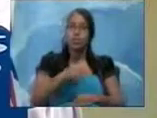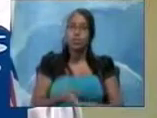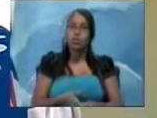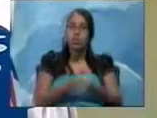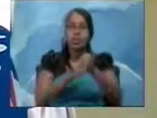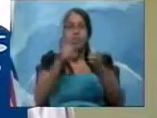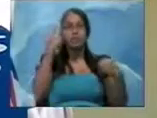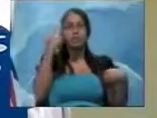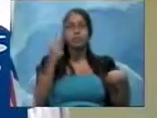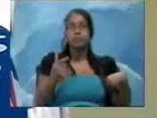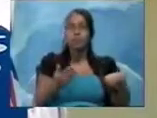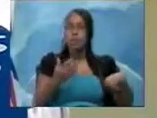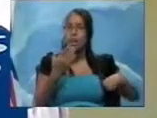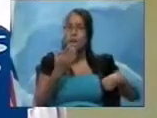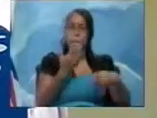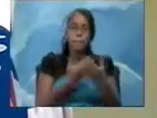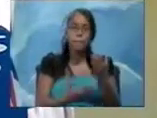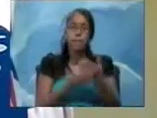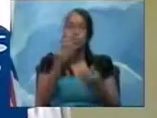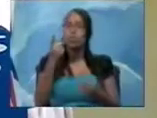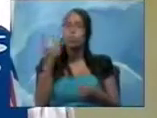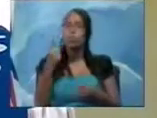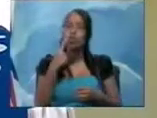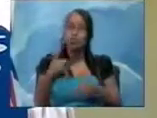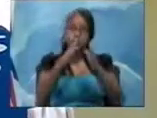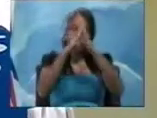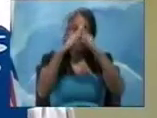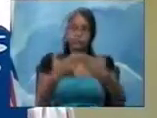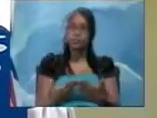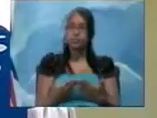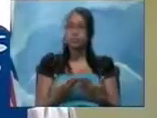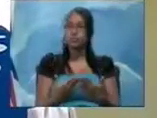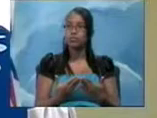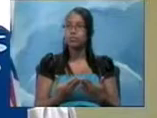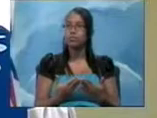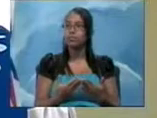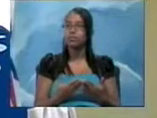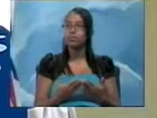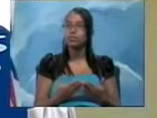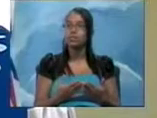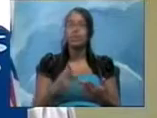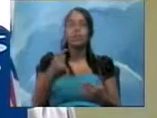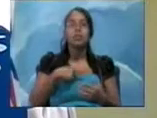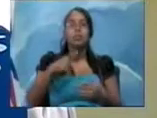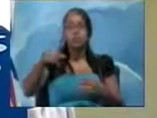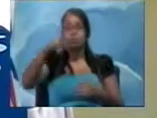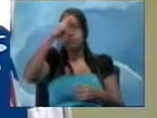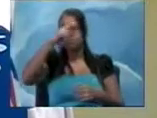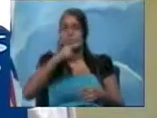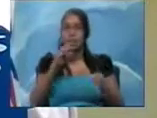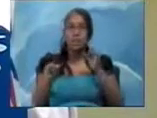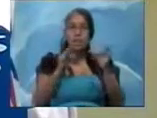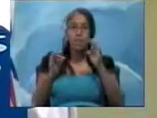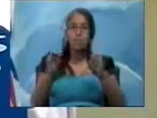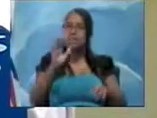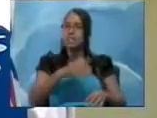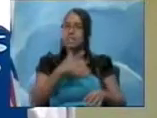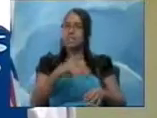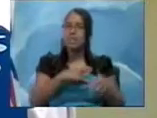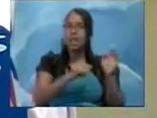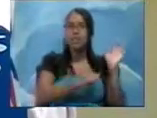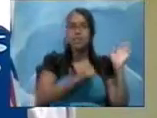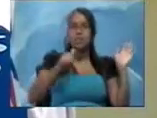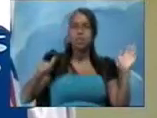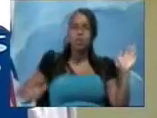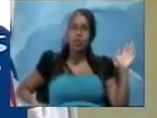la mano derecha como lo dice la escritura y mi padre magistralmente lo acaba de de explicar de sentir al señor guiándonos